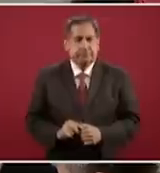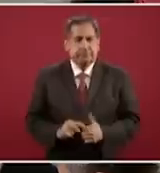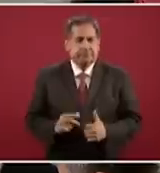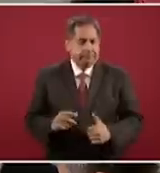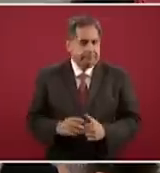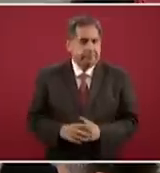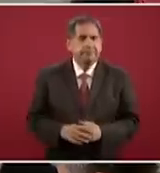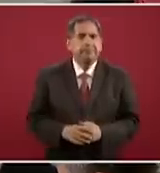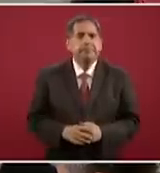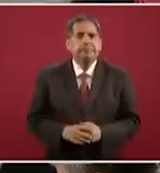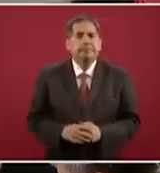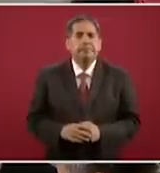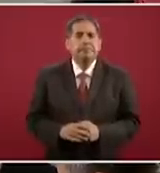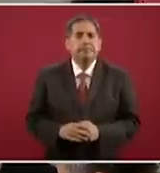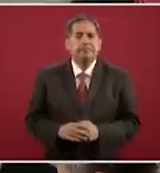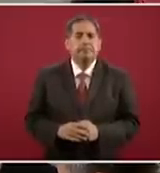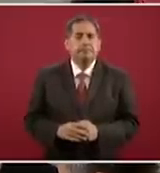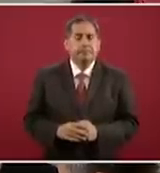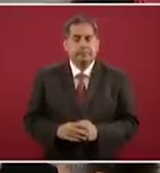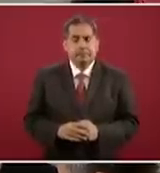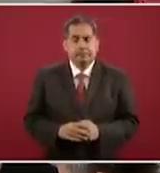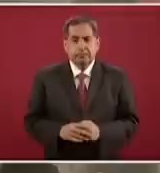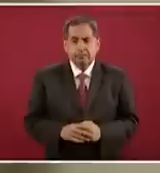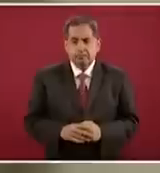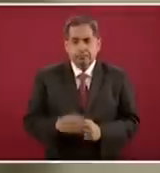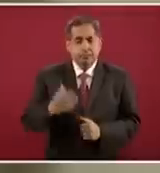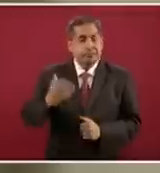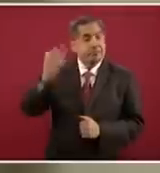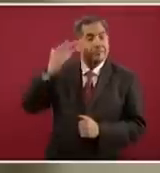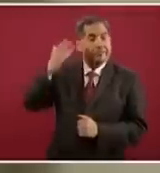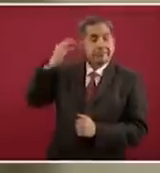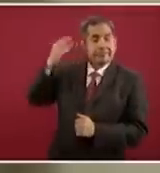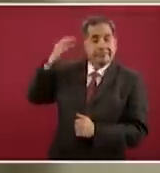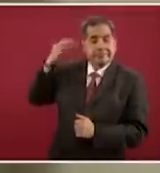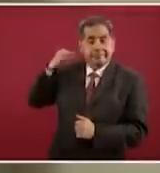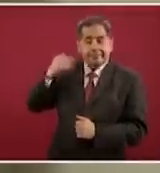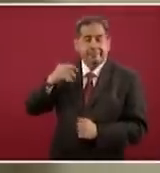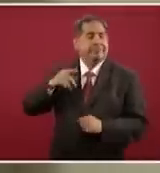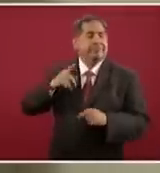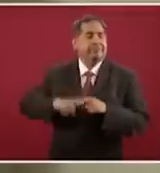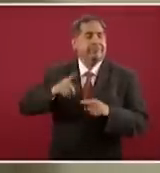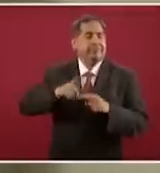Antes, el principal violador de los derechos humanos